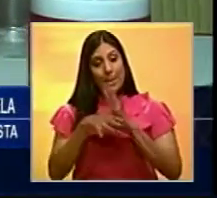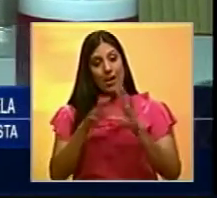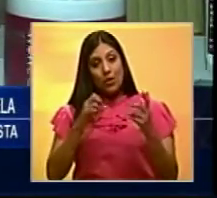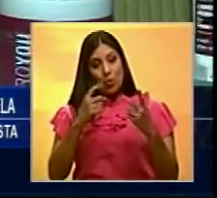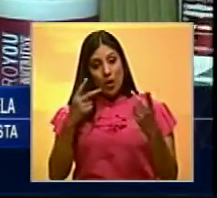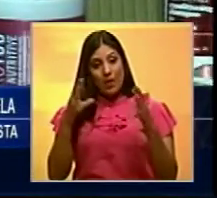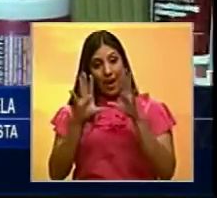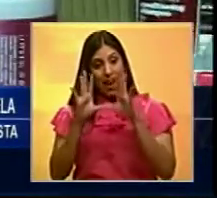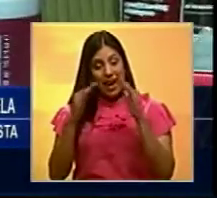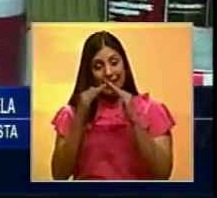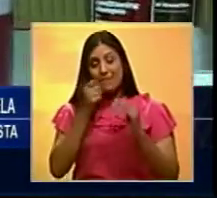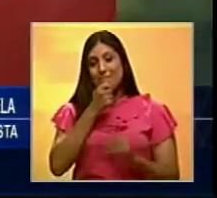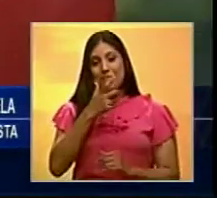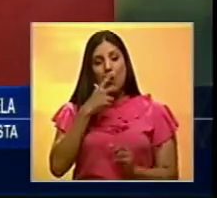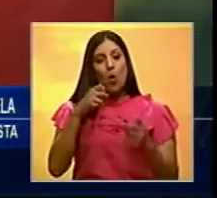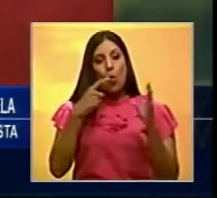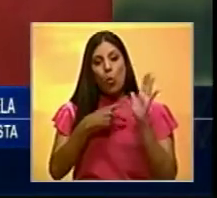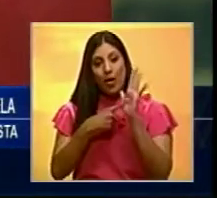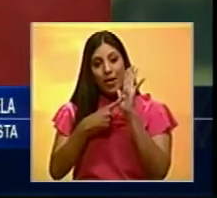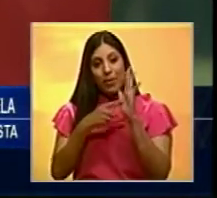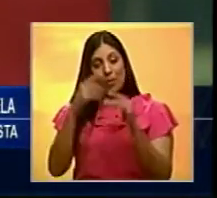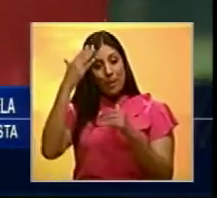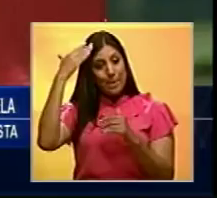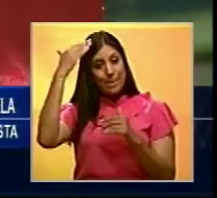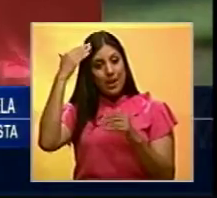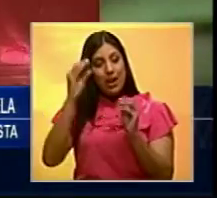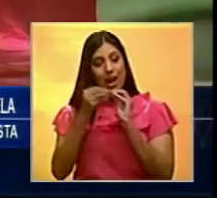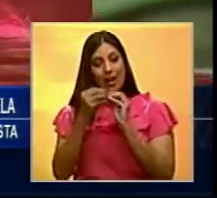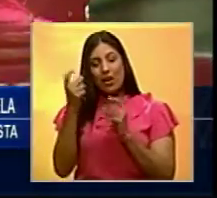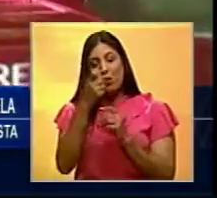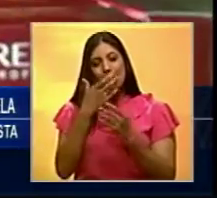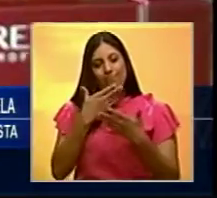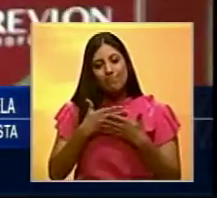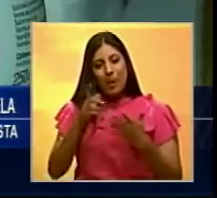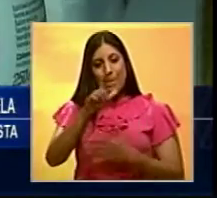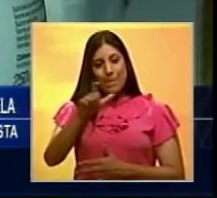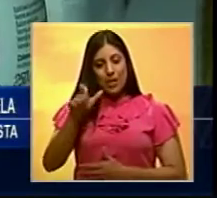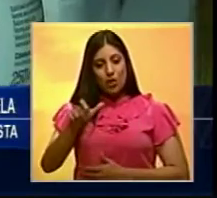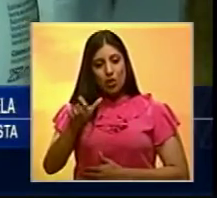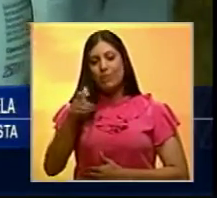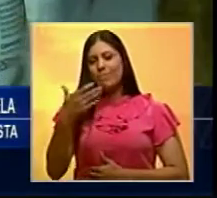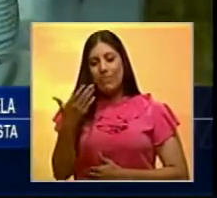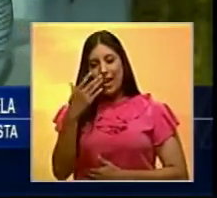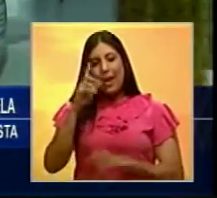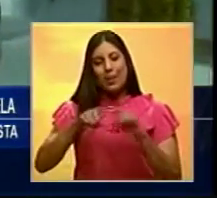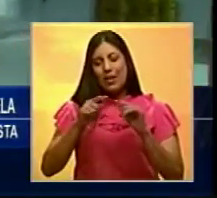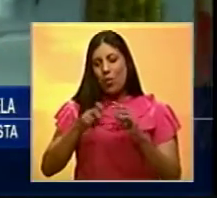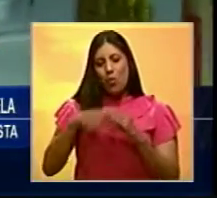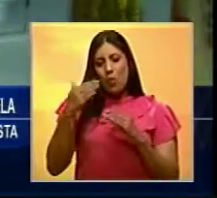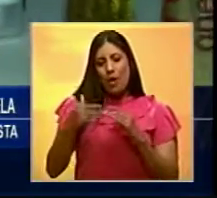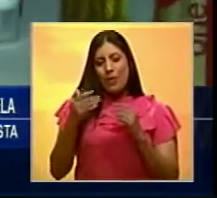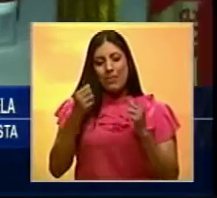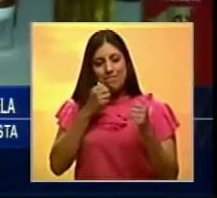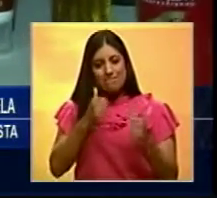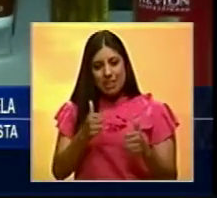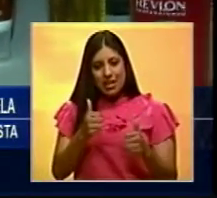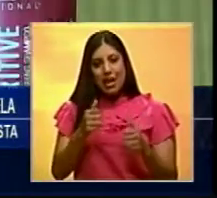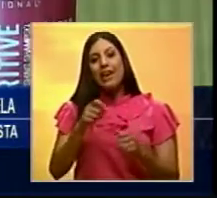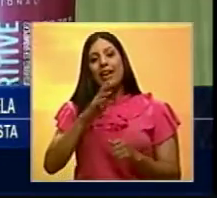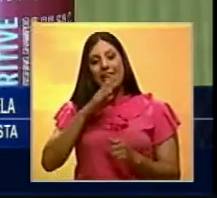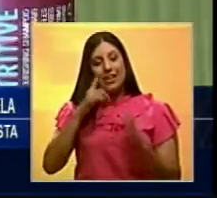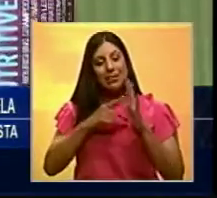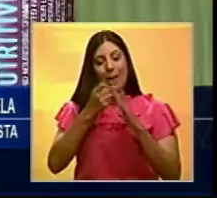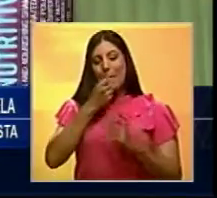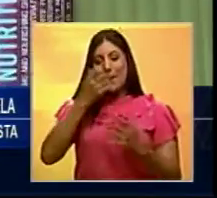reconocida casa de belleza presentó su nueva línea capilar que busca ofrecerle al público venezolano productos innovadores, de calidad y que